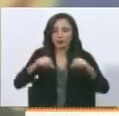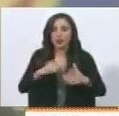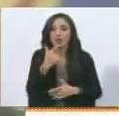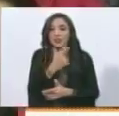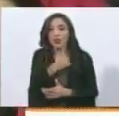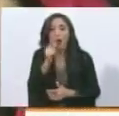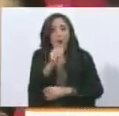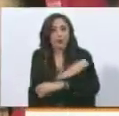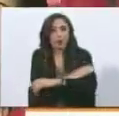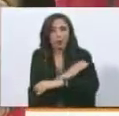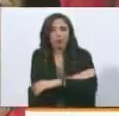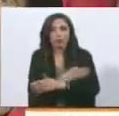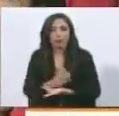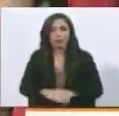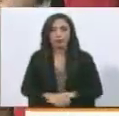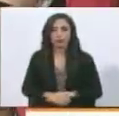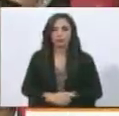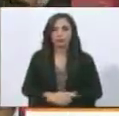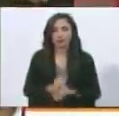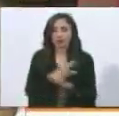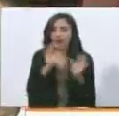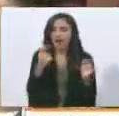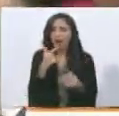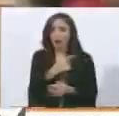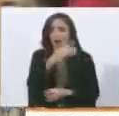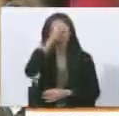No le chilló a nadie.